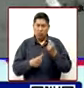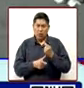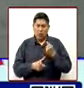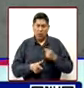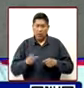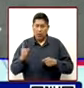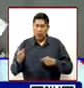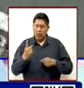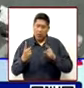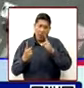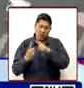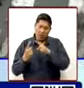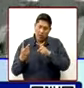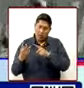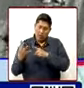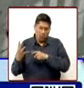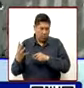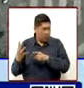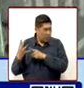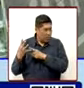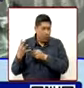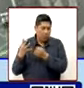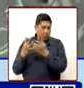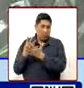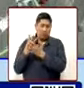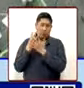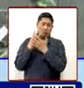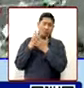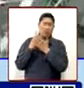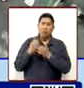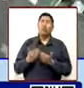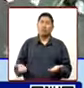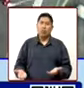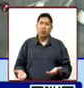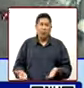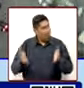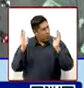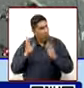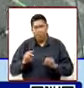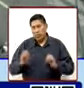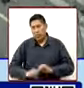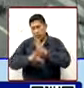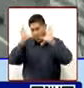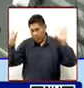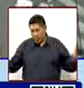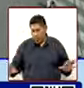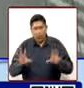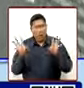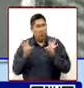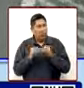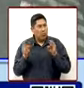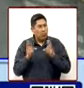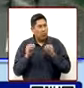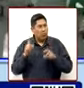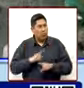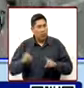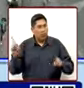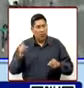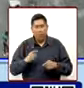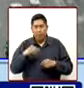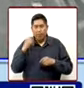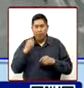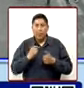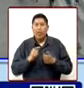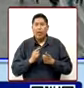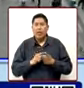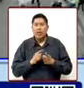que sea dirigente. Yo no puedo. O sea, dice que pues no hacen. Entonces, hemos ido aclarando, así muy buenas las reuniones, pero este punto, ya